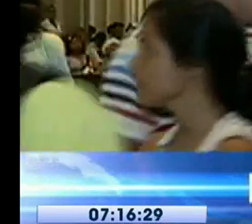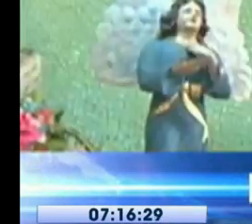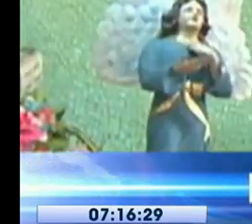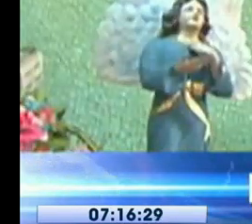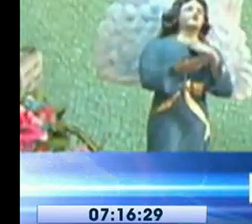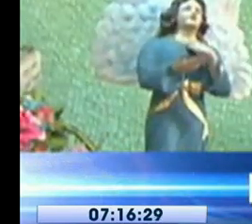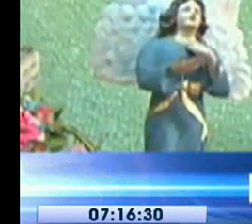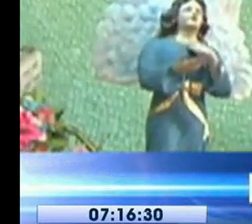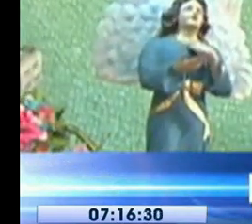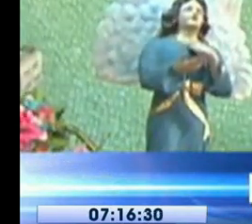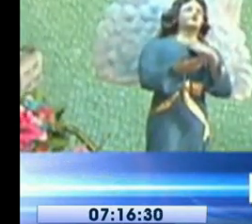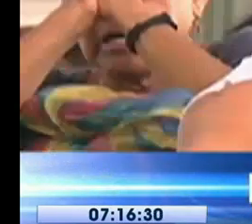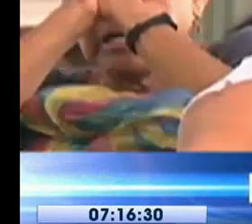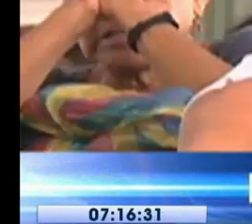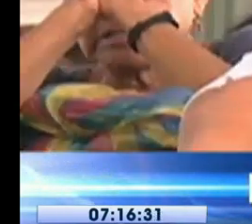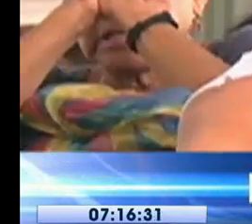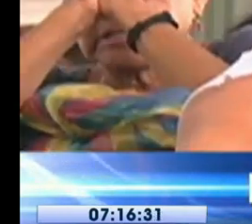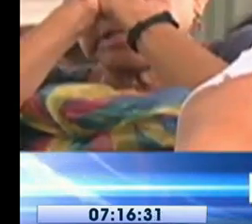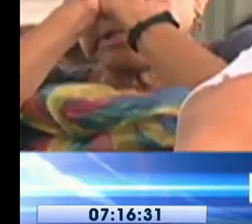de Guayaquil.